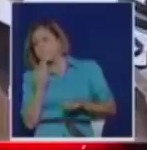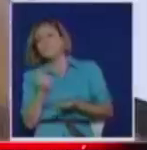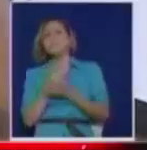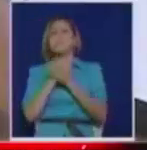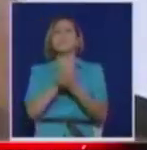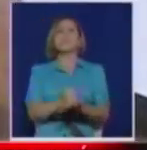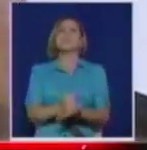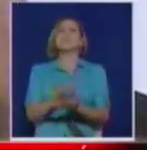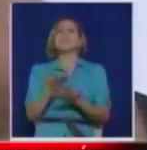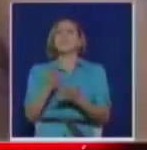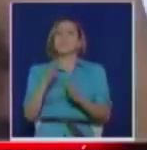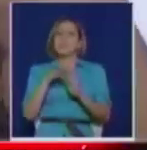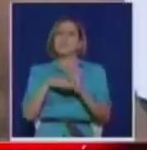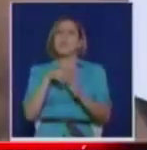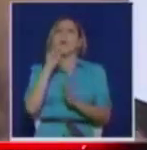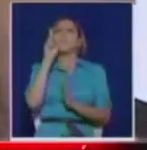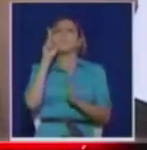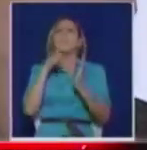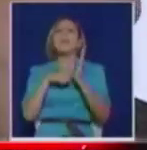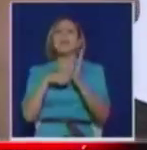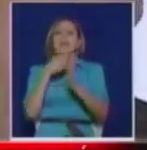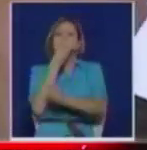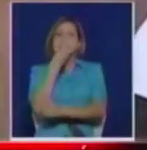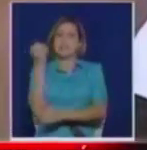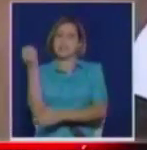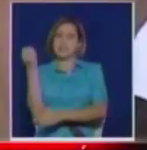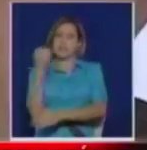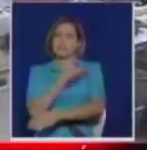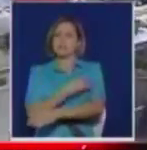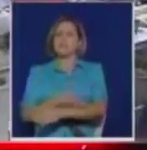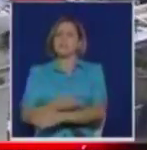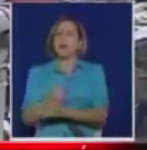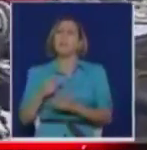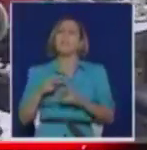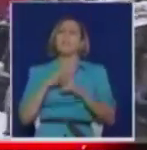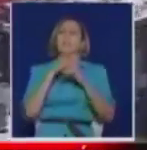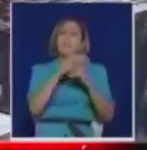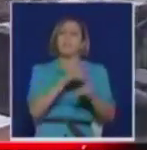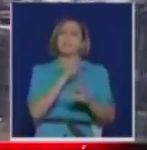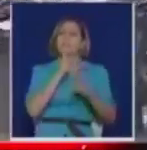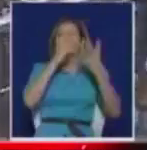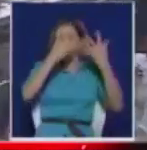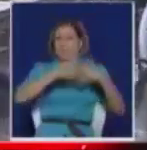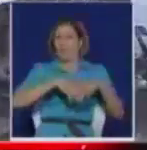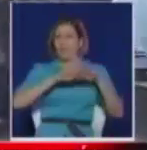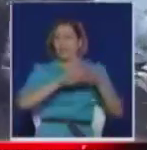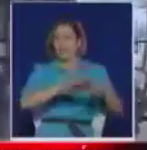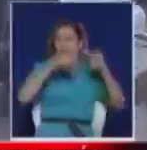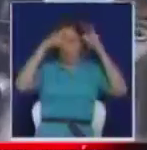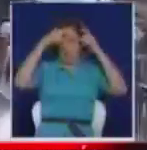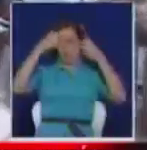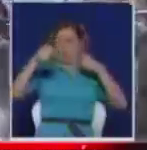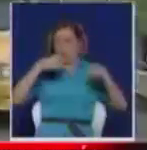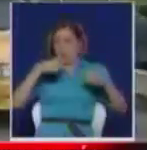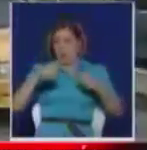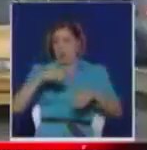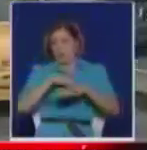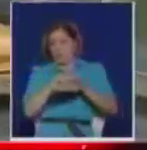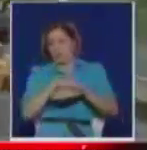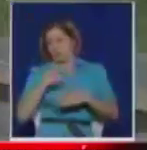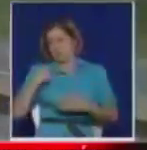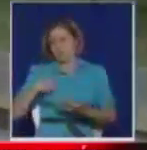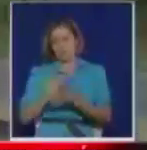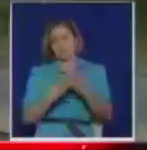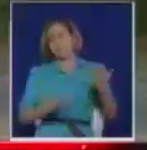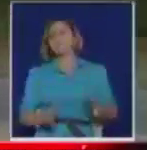y actualmente se otorgarán 1.300 millones de pesos en créditos a microempresarios por la gobernación del Valle, se esperan más garantías. Es por